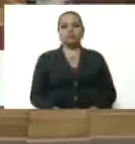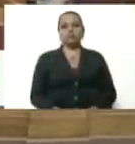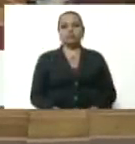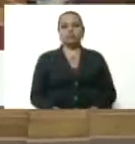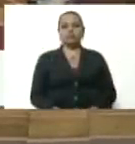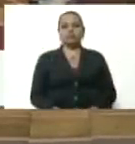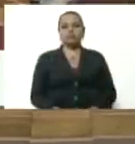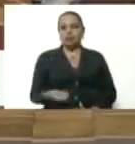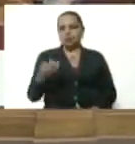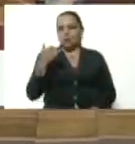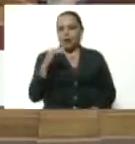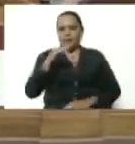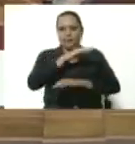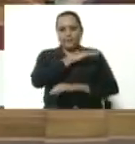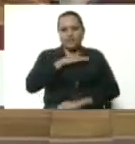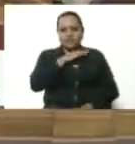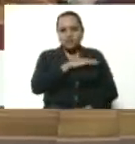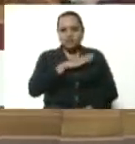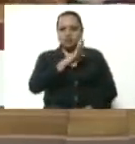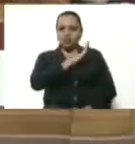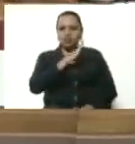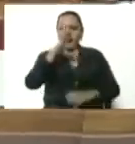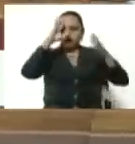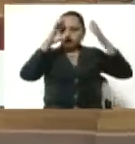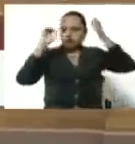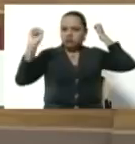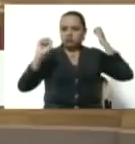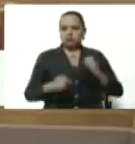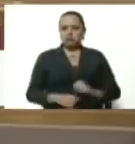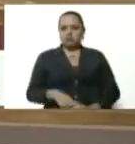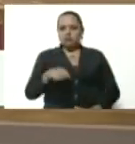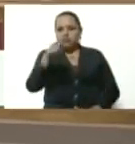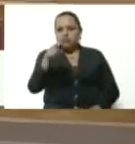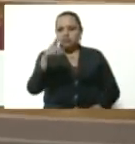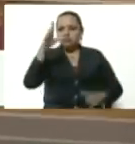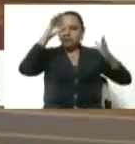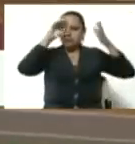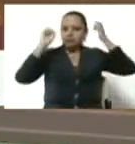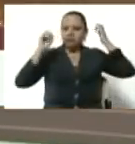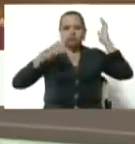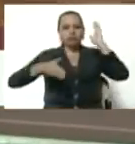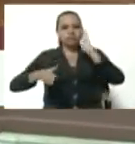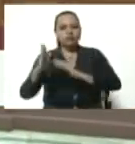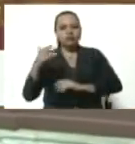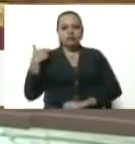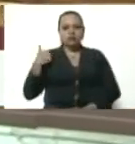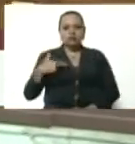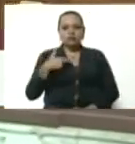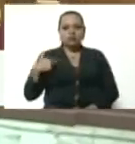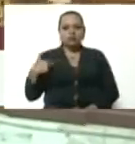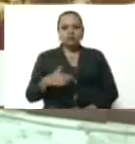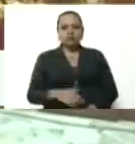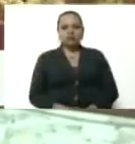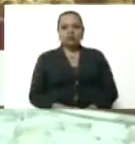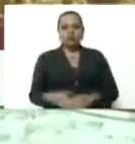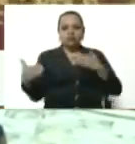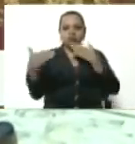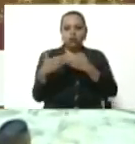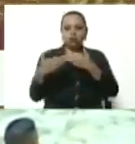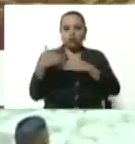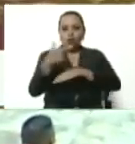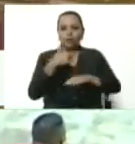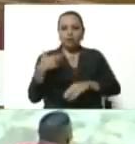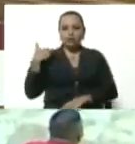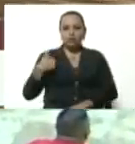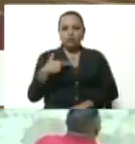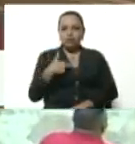Como que esa fuese la misión que tiene un embajador. Váyase usted, embajador, en Suiza a conspirar contra el gobierno suizo.